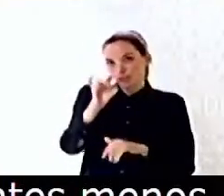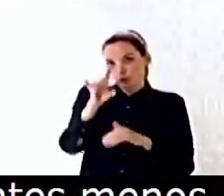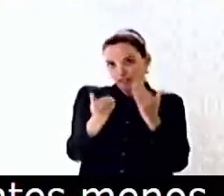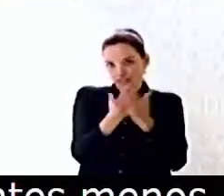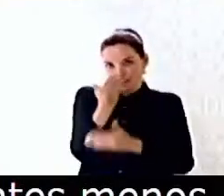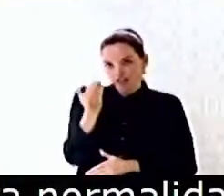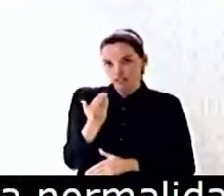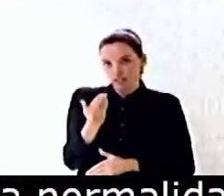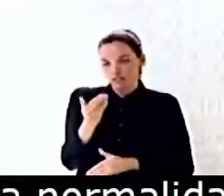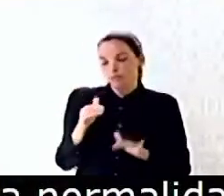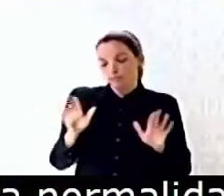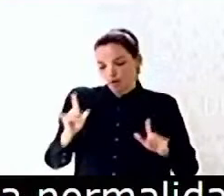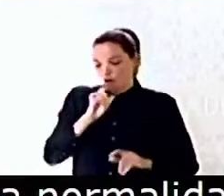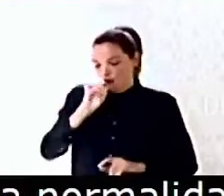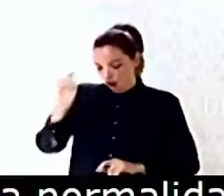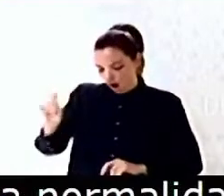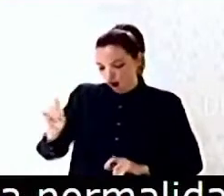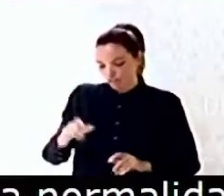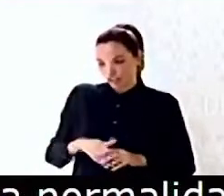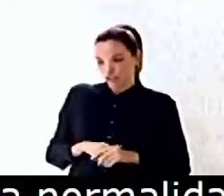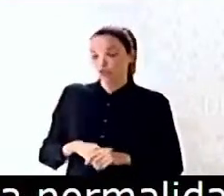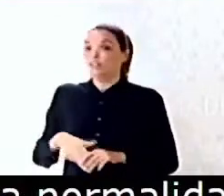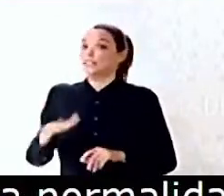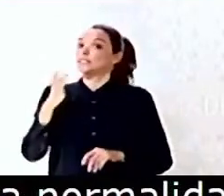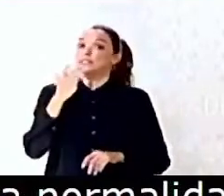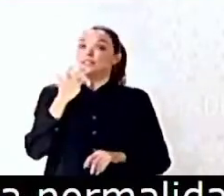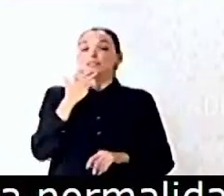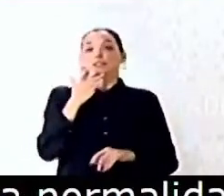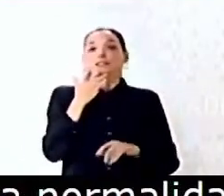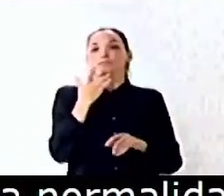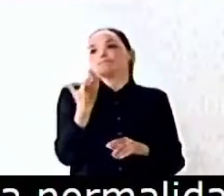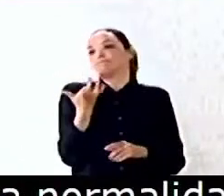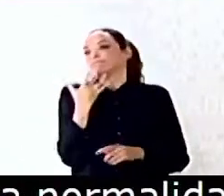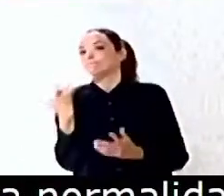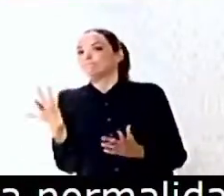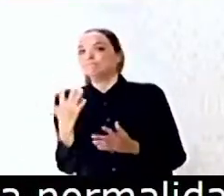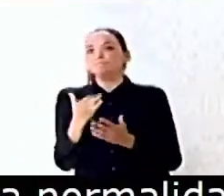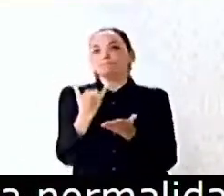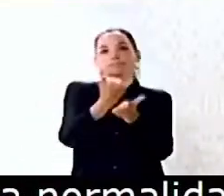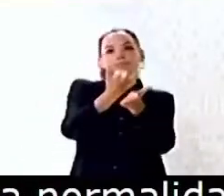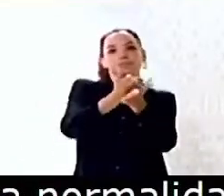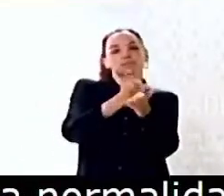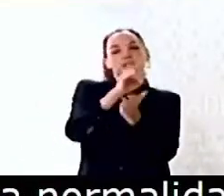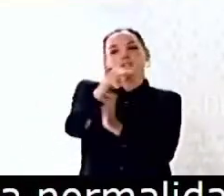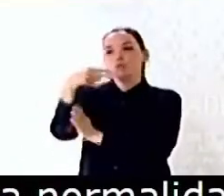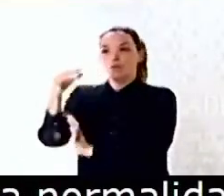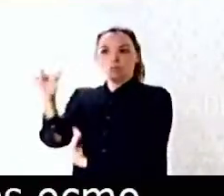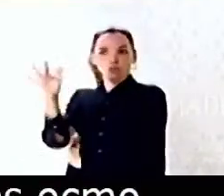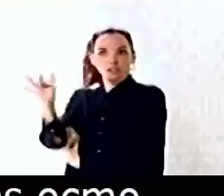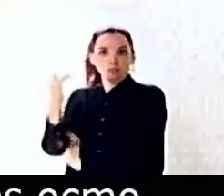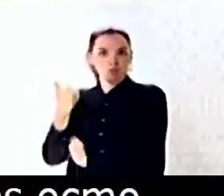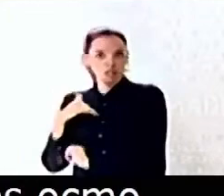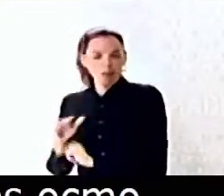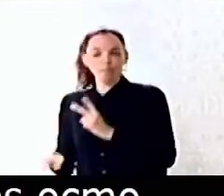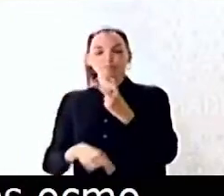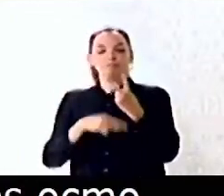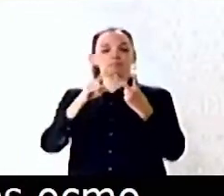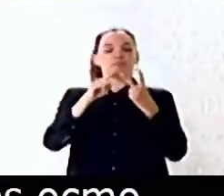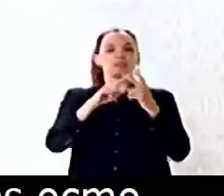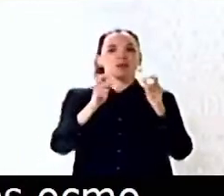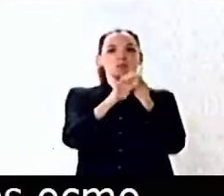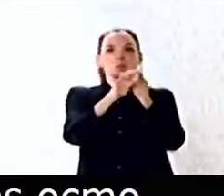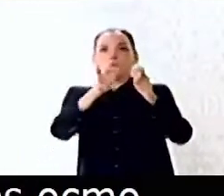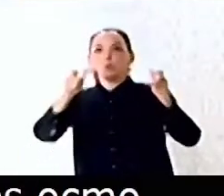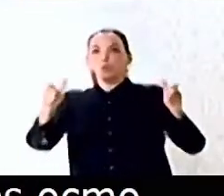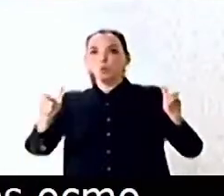No obstante, sí le digo, si tenemos indicadores como la positividad, que ya lo tenemos en nueva normalidad, y la trazabilidad, que ya la